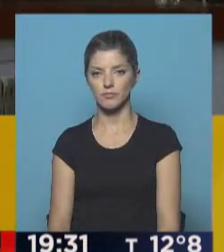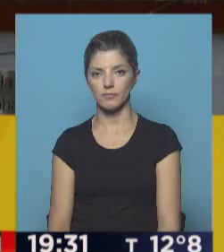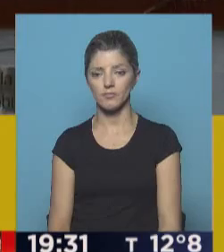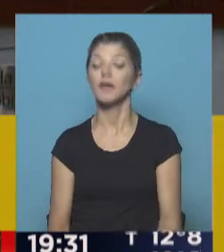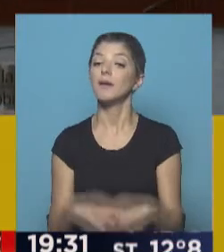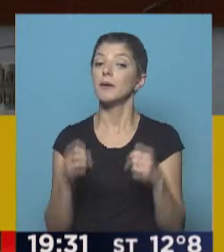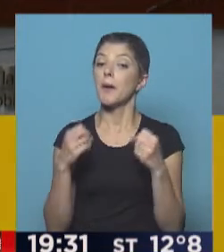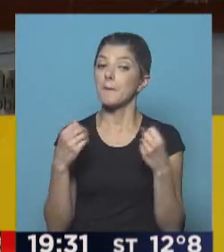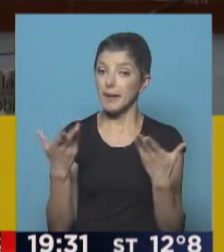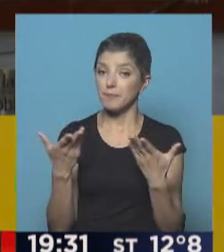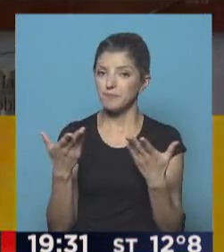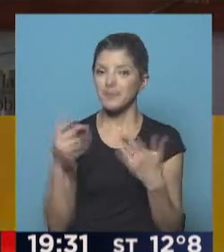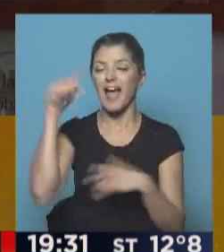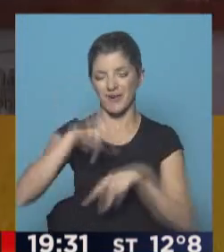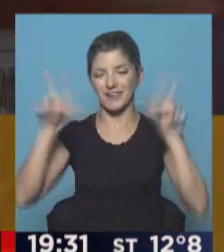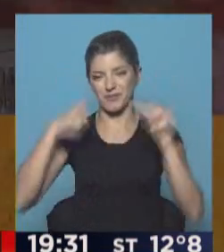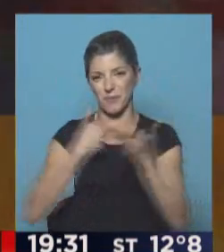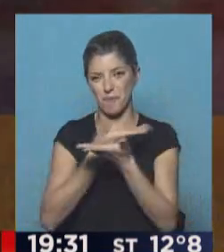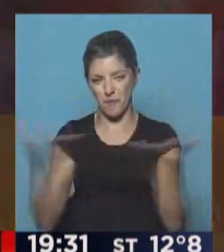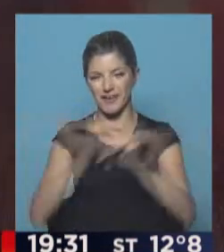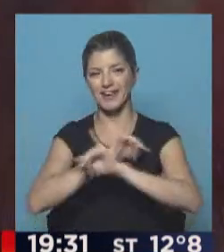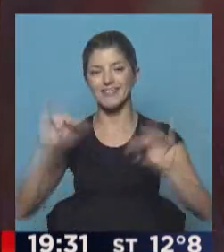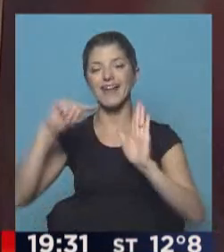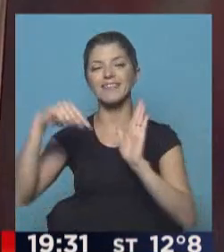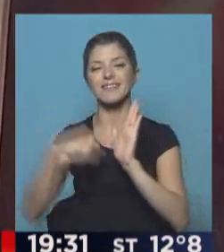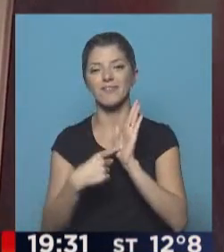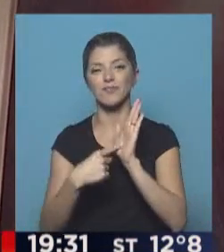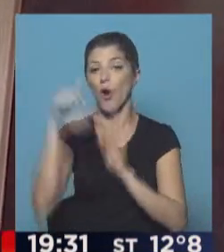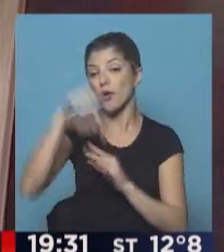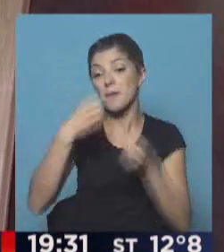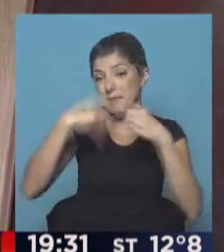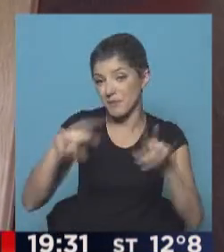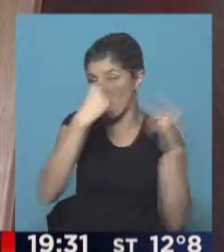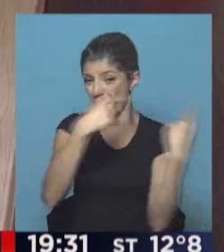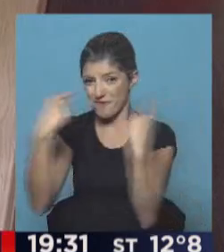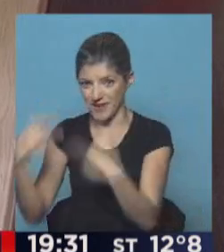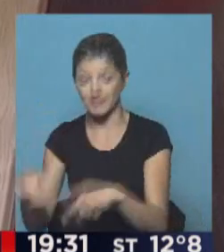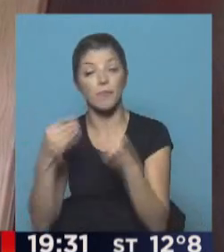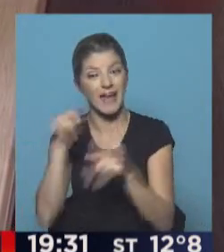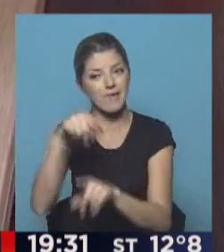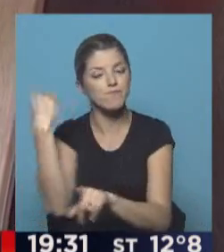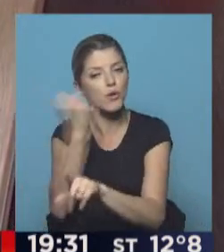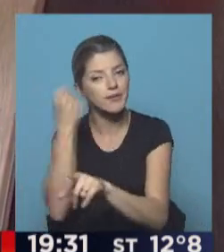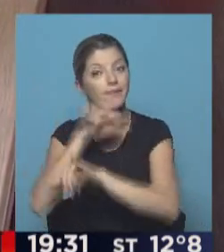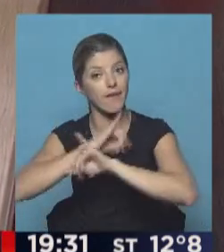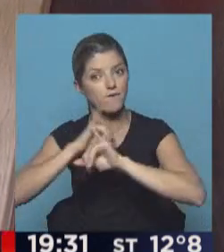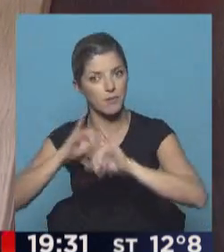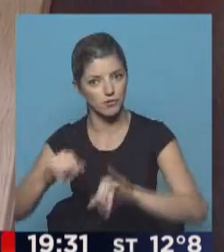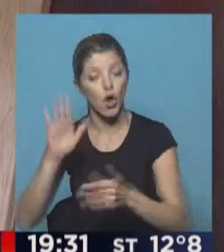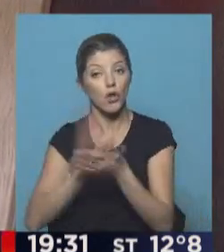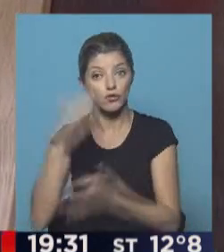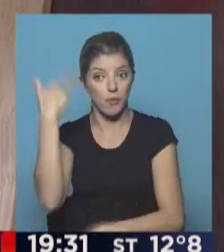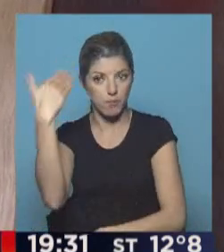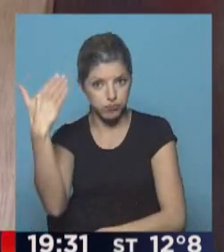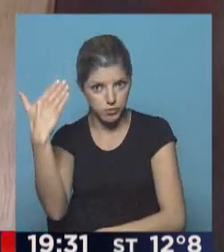Bien, retomamos el noticiero central de la televisión pública argentina y con una apertura distinta debido a la importancia y la expectativa que había por todos estos